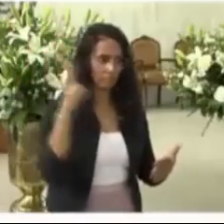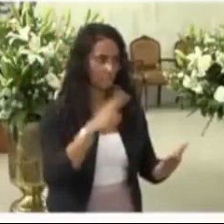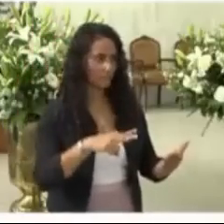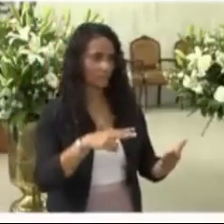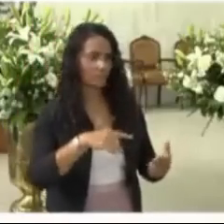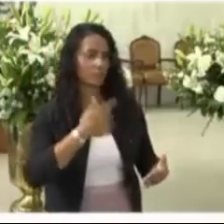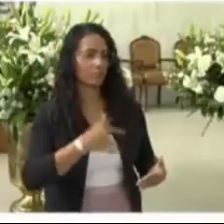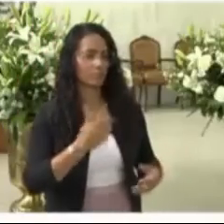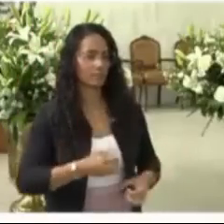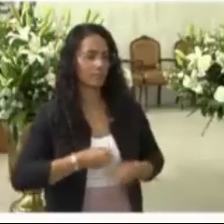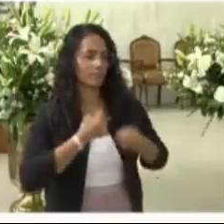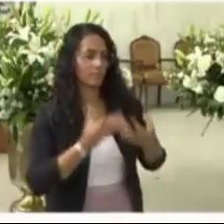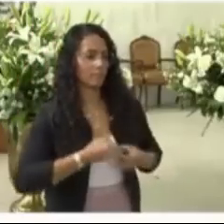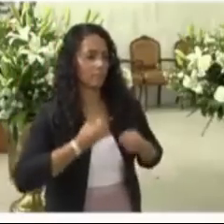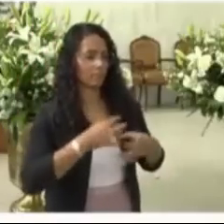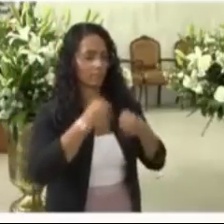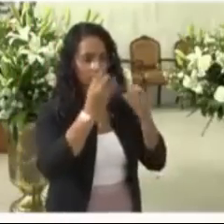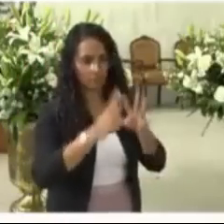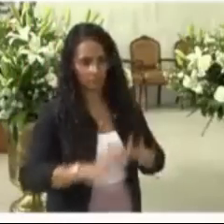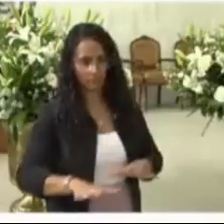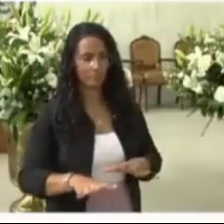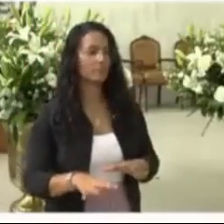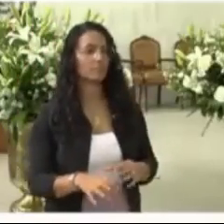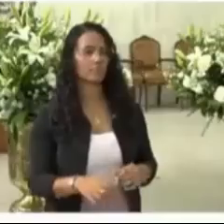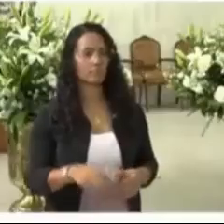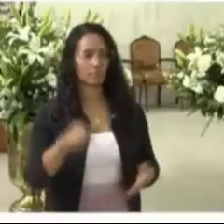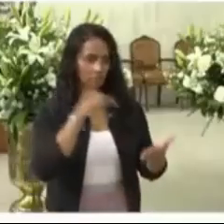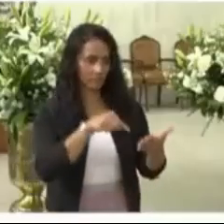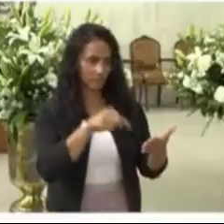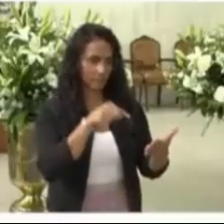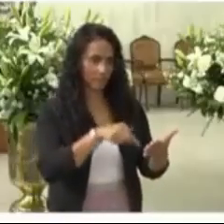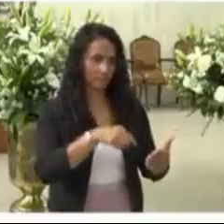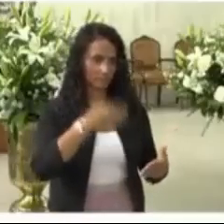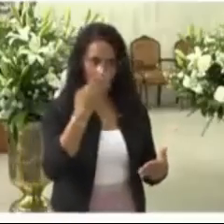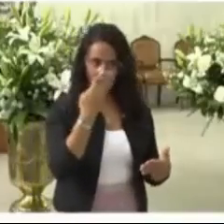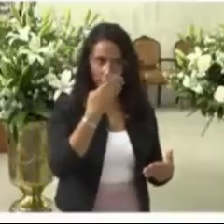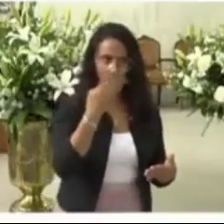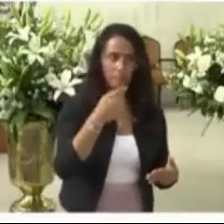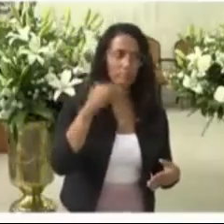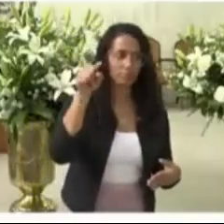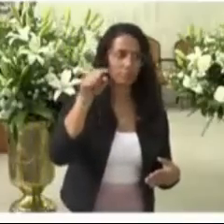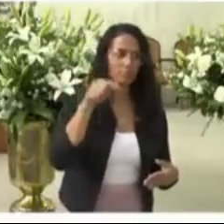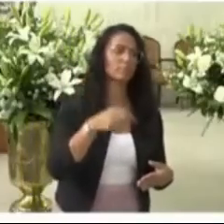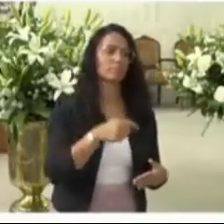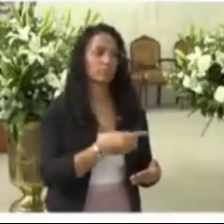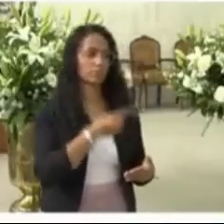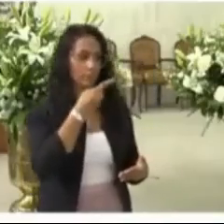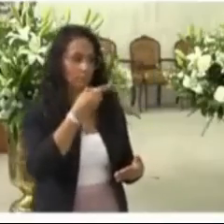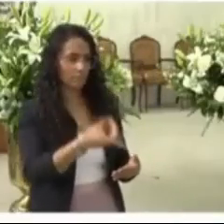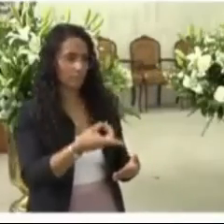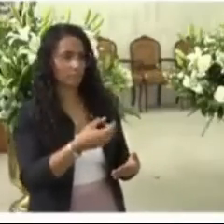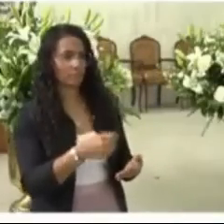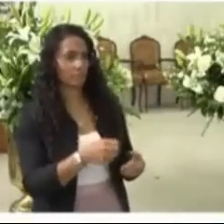dijiste que tus ojos estarían abiertos y tus oídos atentos de noche y de día en este